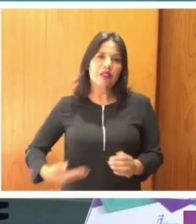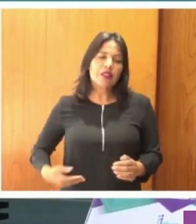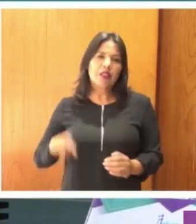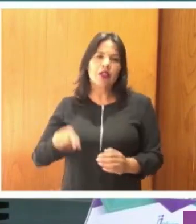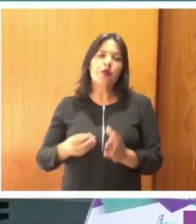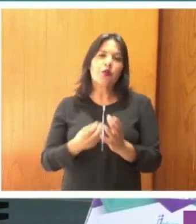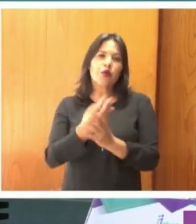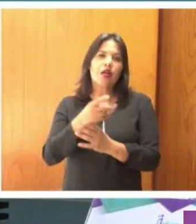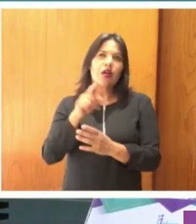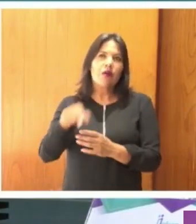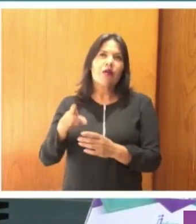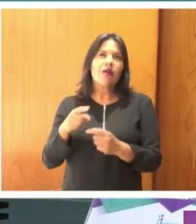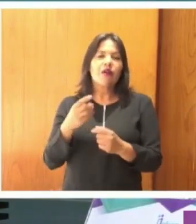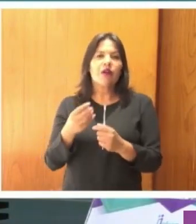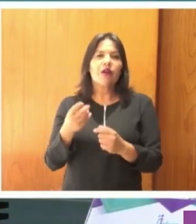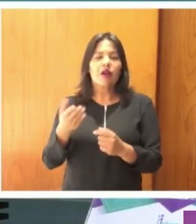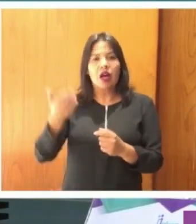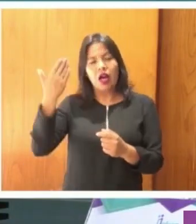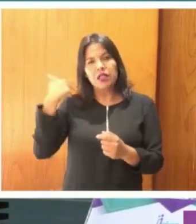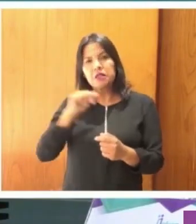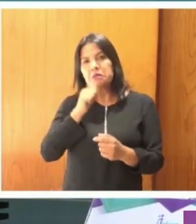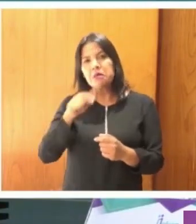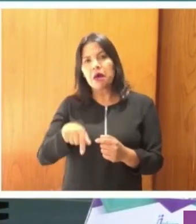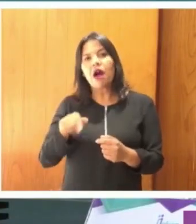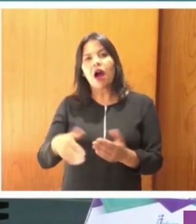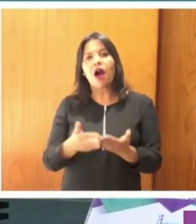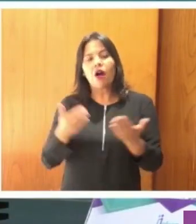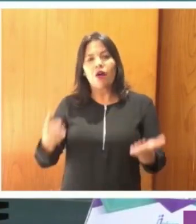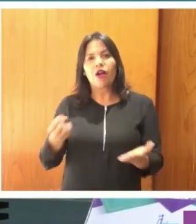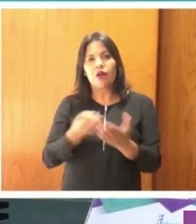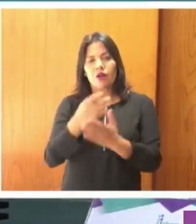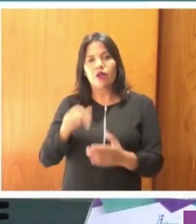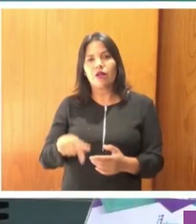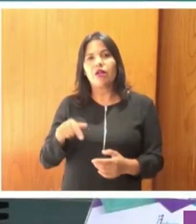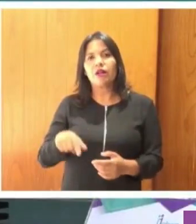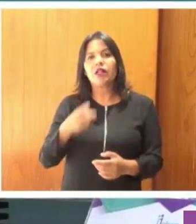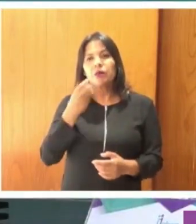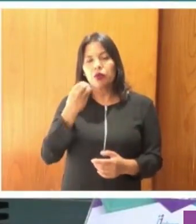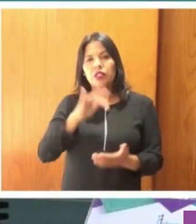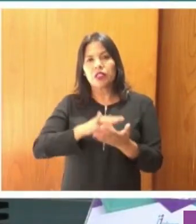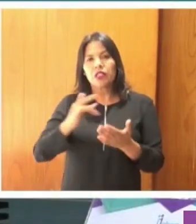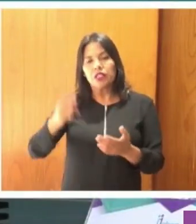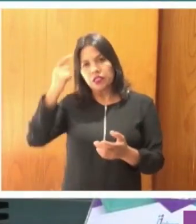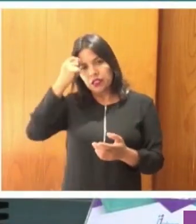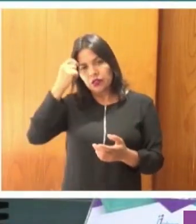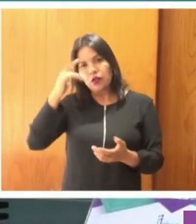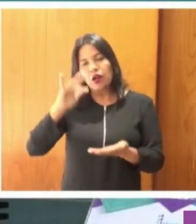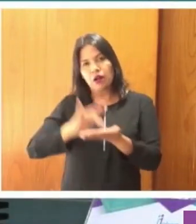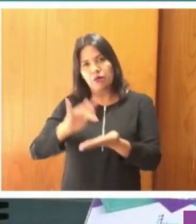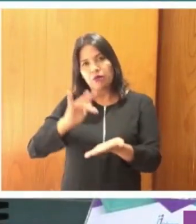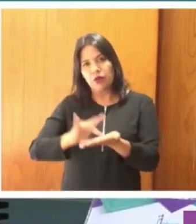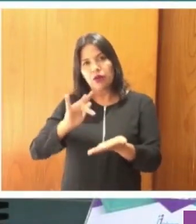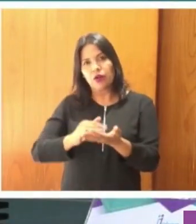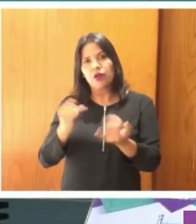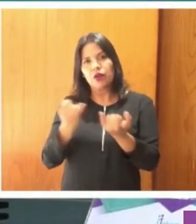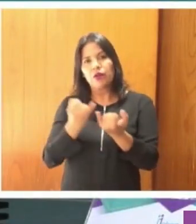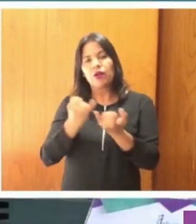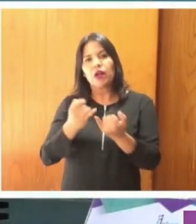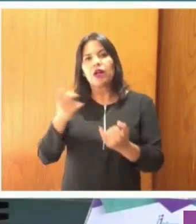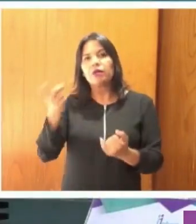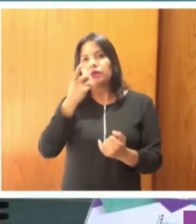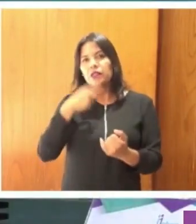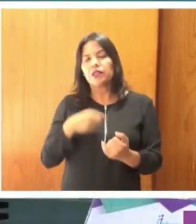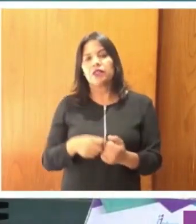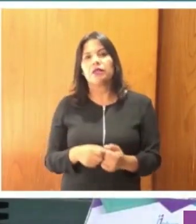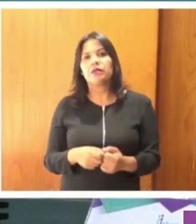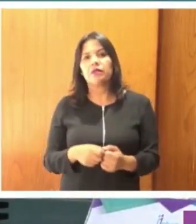y además no quería dejar pasar que también el Ayuntamiento de Texcoco nos apoyó. No tengo el nombre de la chica, pero